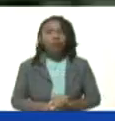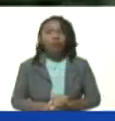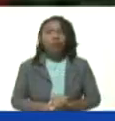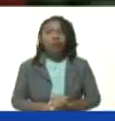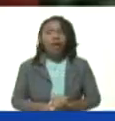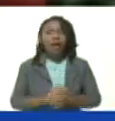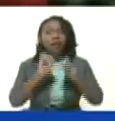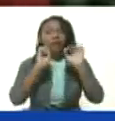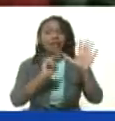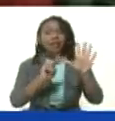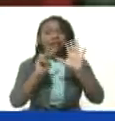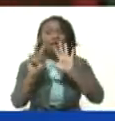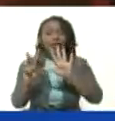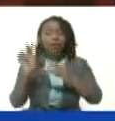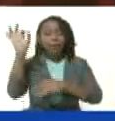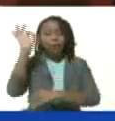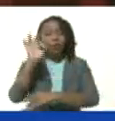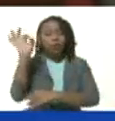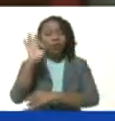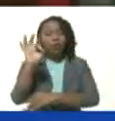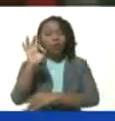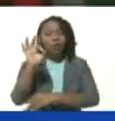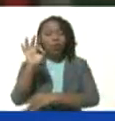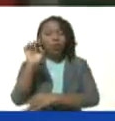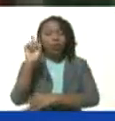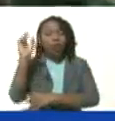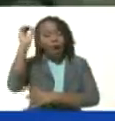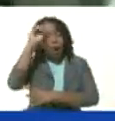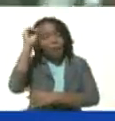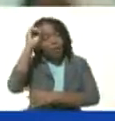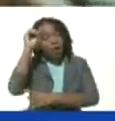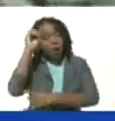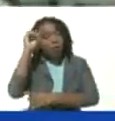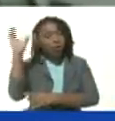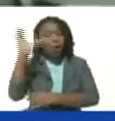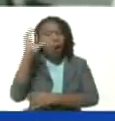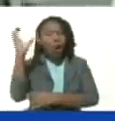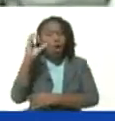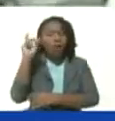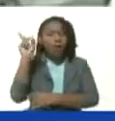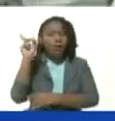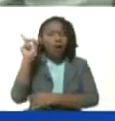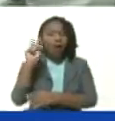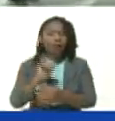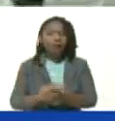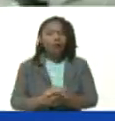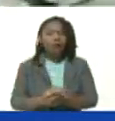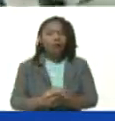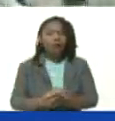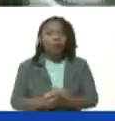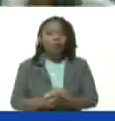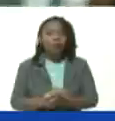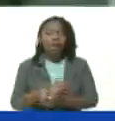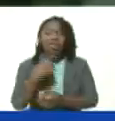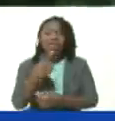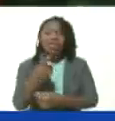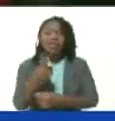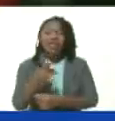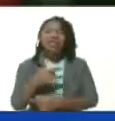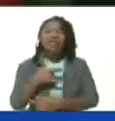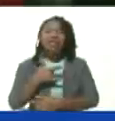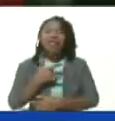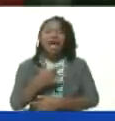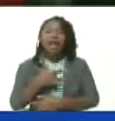el 77% de la opinión pública colombiana, de los colombianos, dicen que